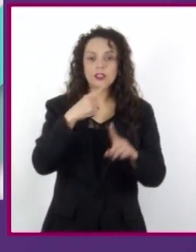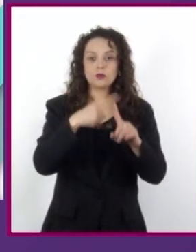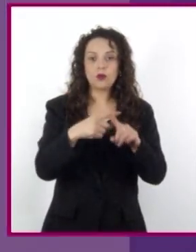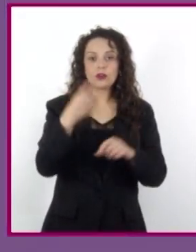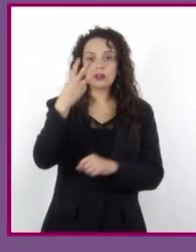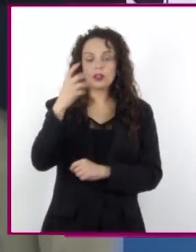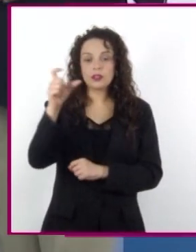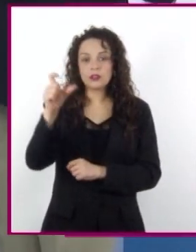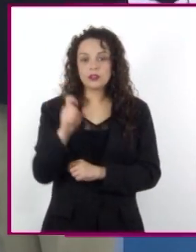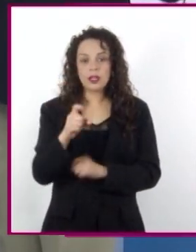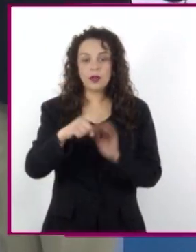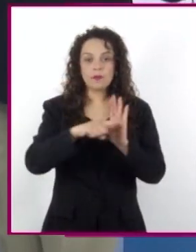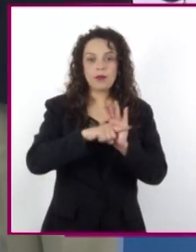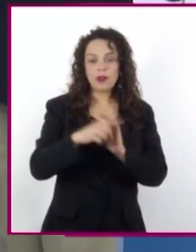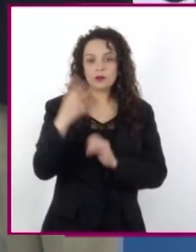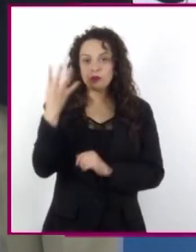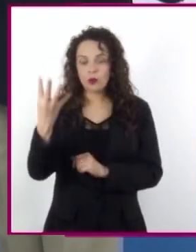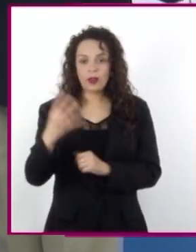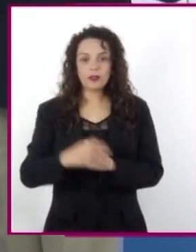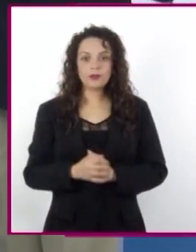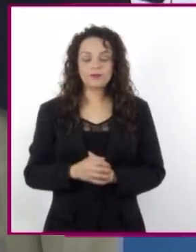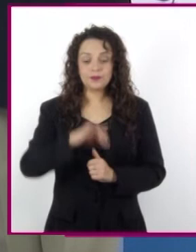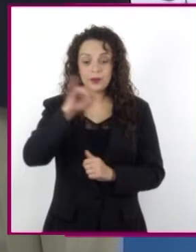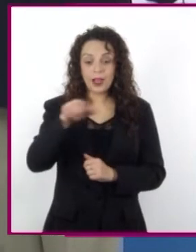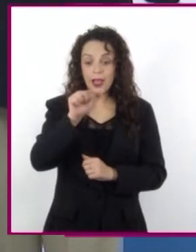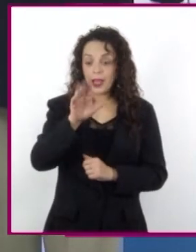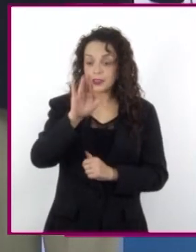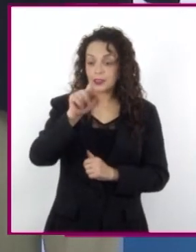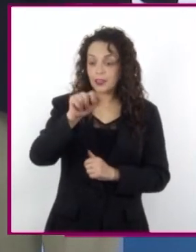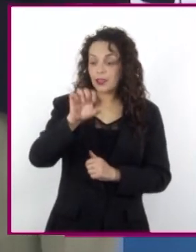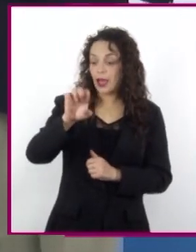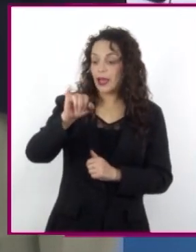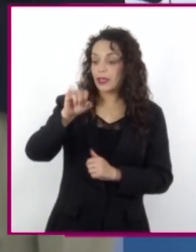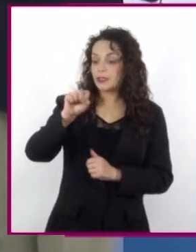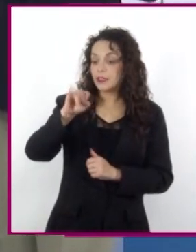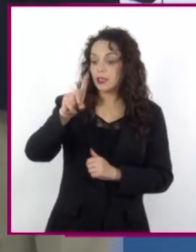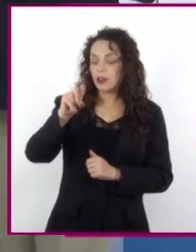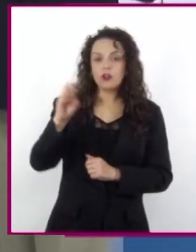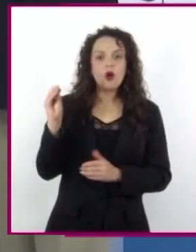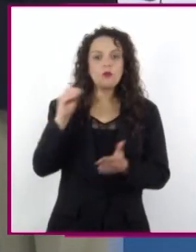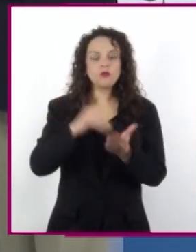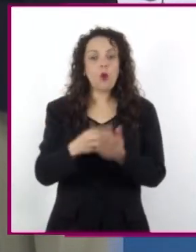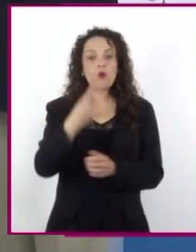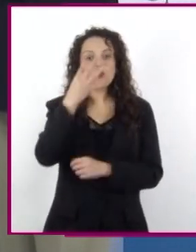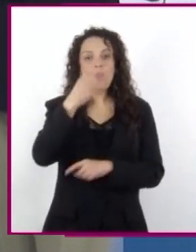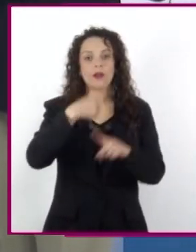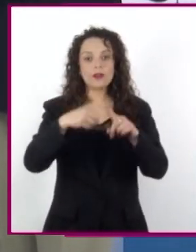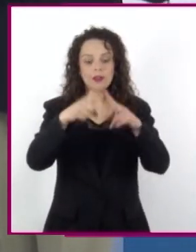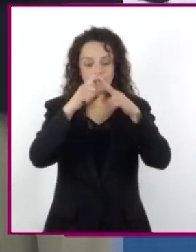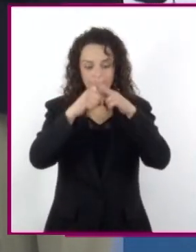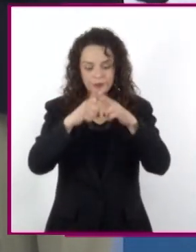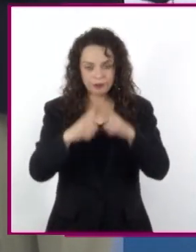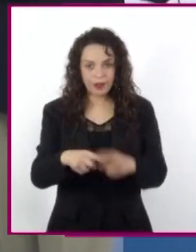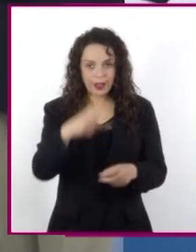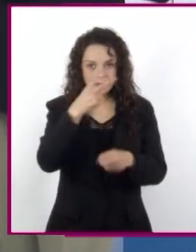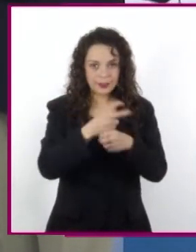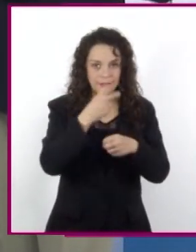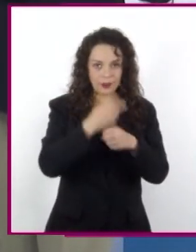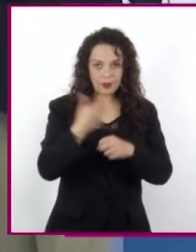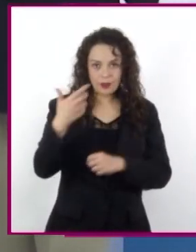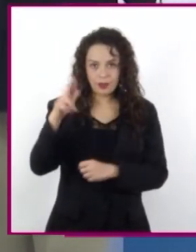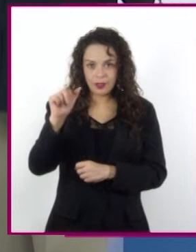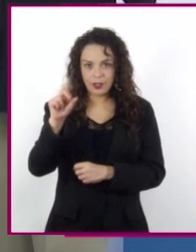4. Jacinta e Isidro nos propusieron 4 ecuaciones de segundo grado, las cuales